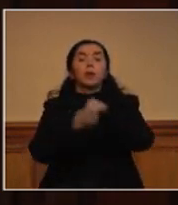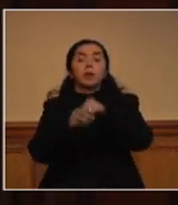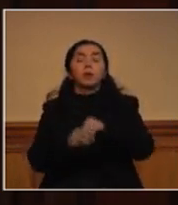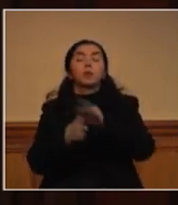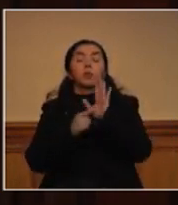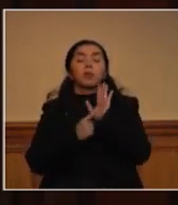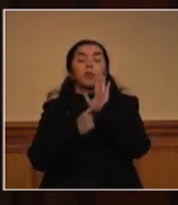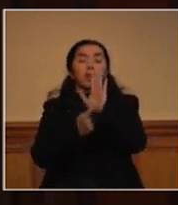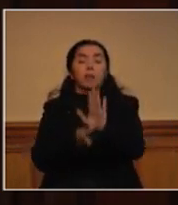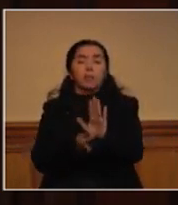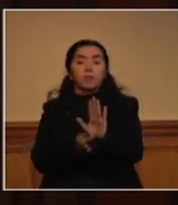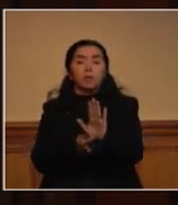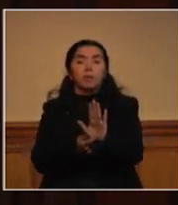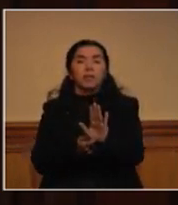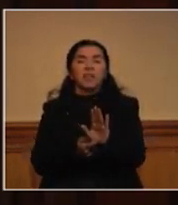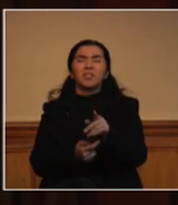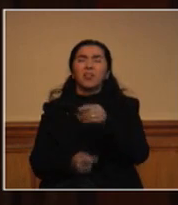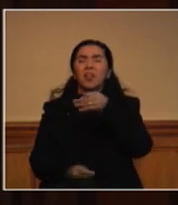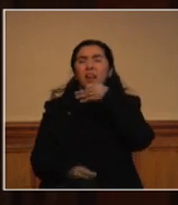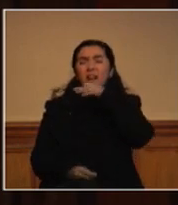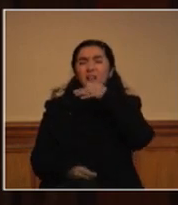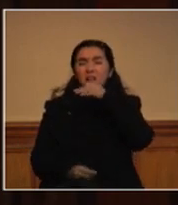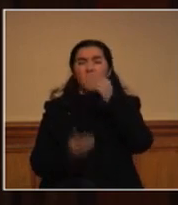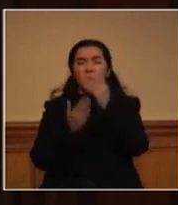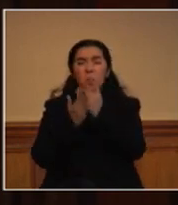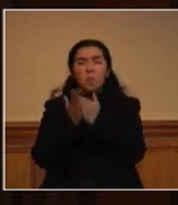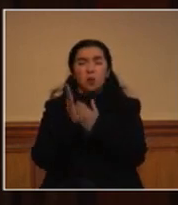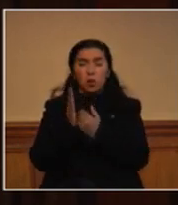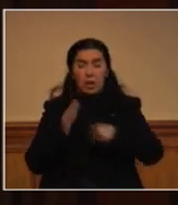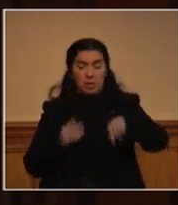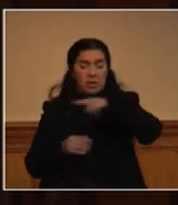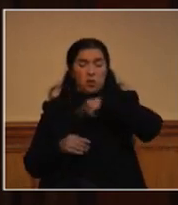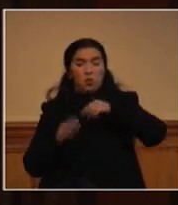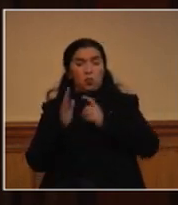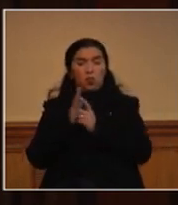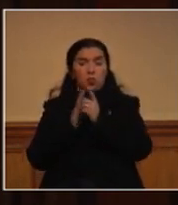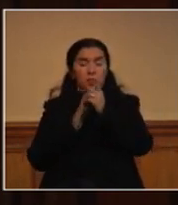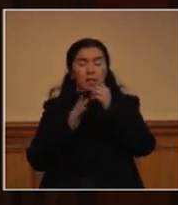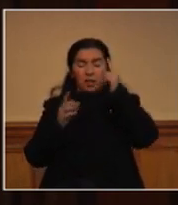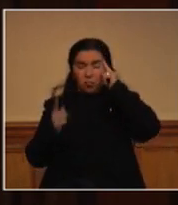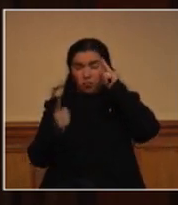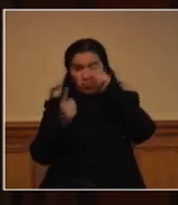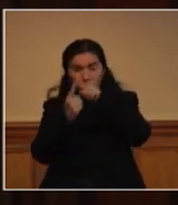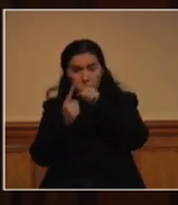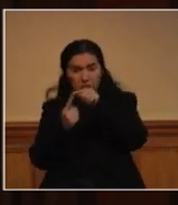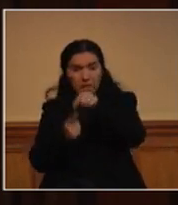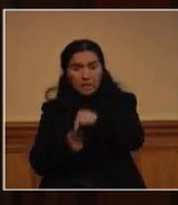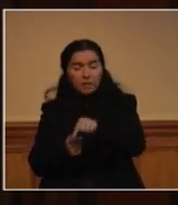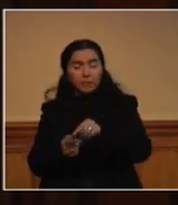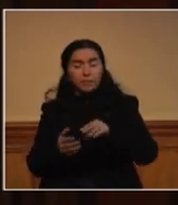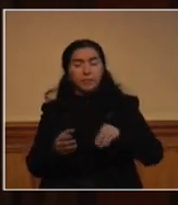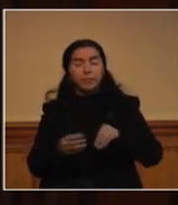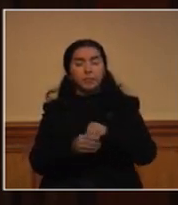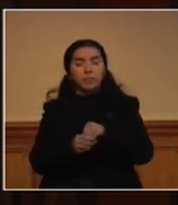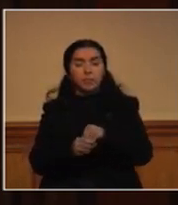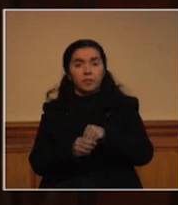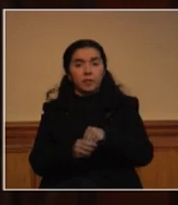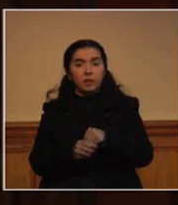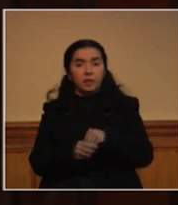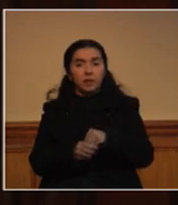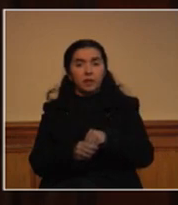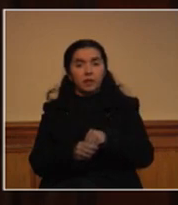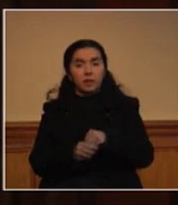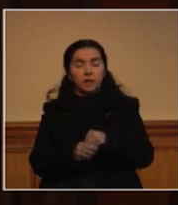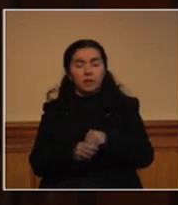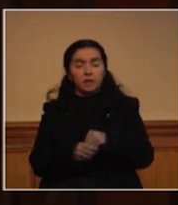decían que hablara un poco del programa que hemos desarrollado nosotros, porque está centrado dentro